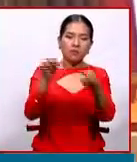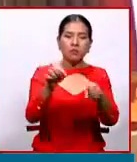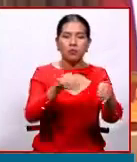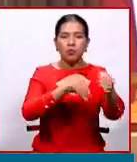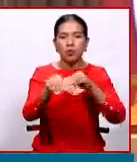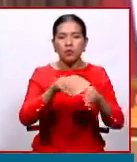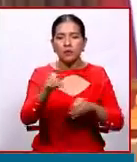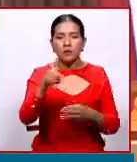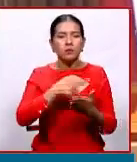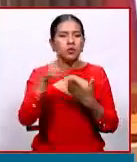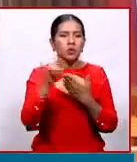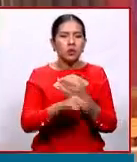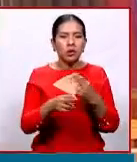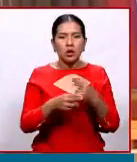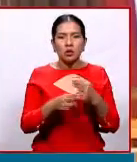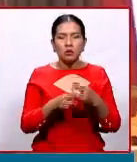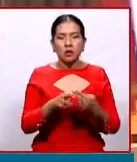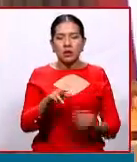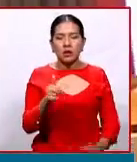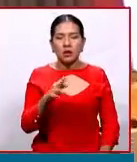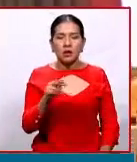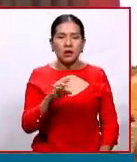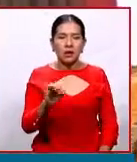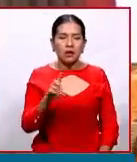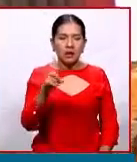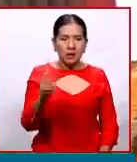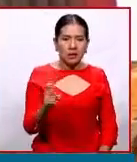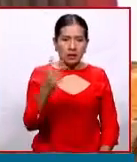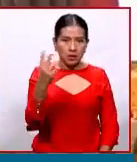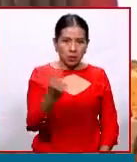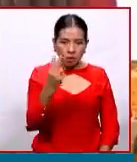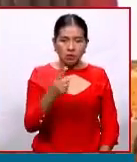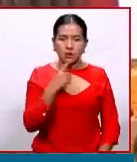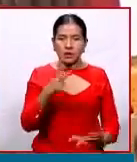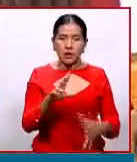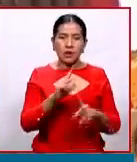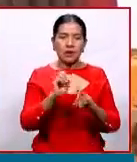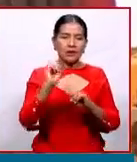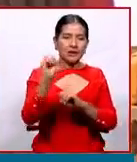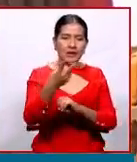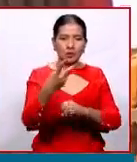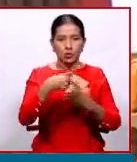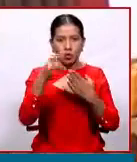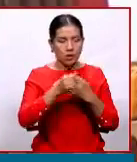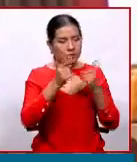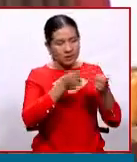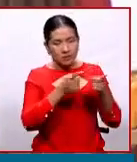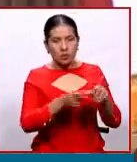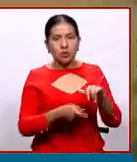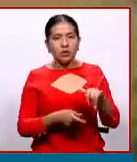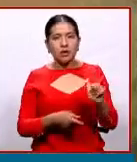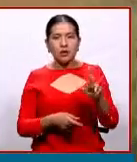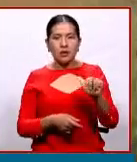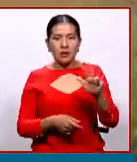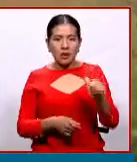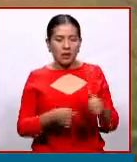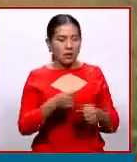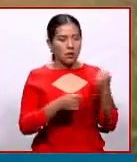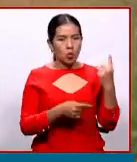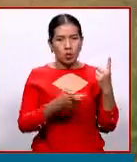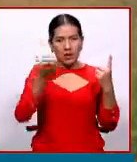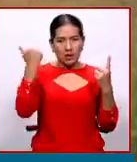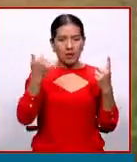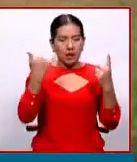un proyecto que se llama Yarará X2, es el segundo proyecto que tenemos en la estructura de Yarará. Y con eso ya vamos a tener